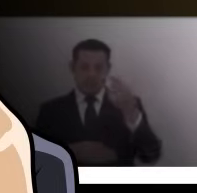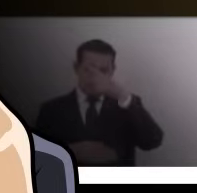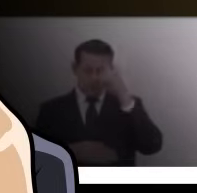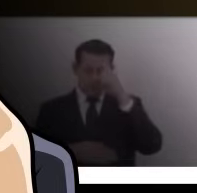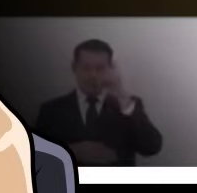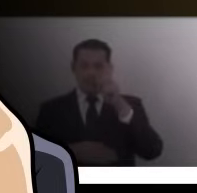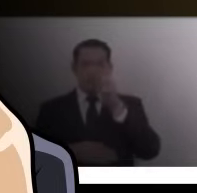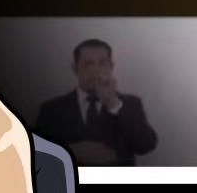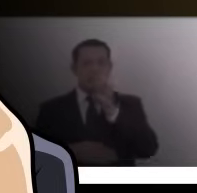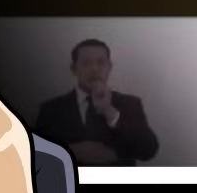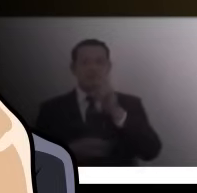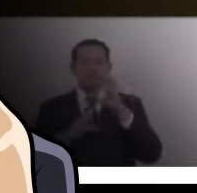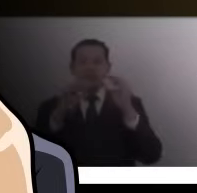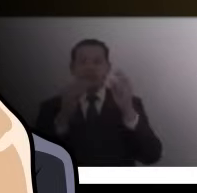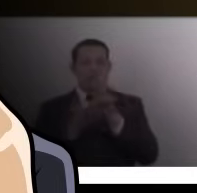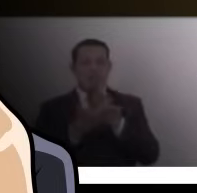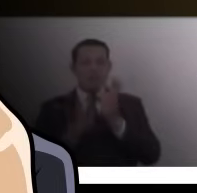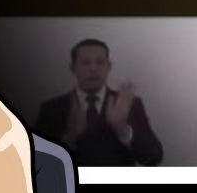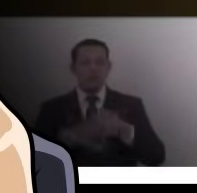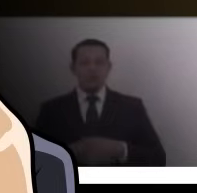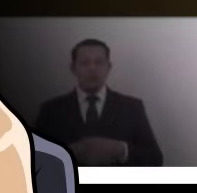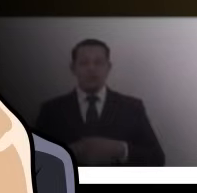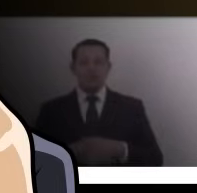¿Por qué no hablan de eso?